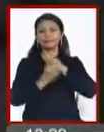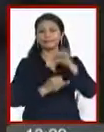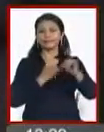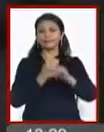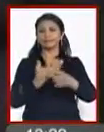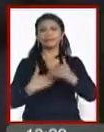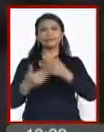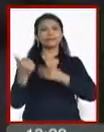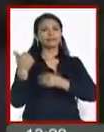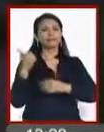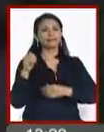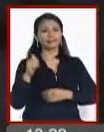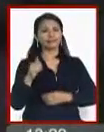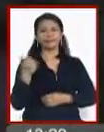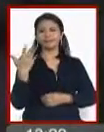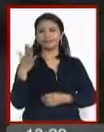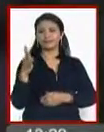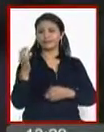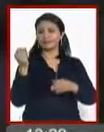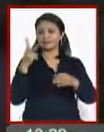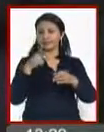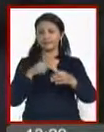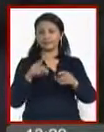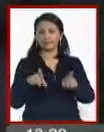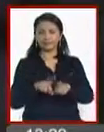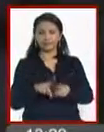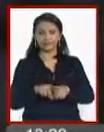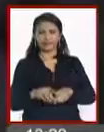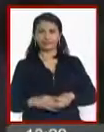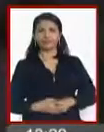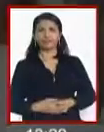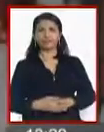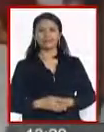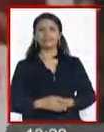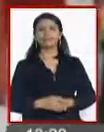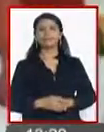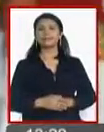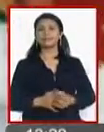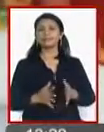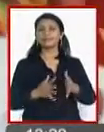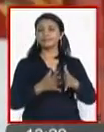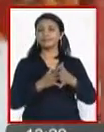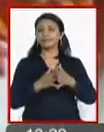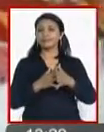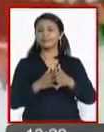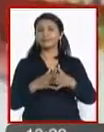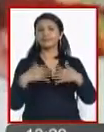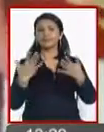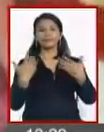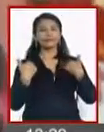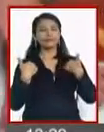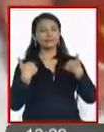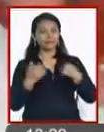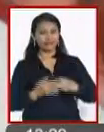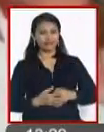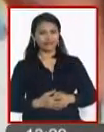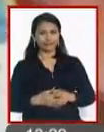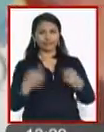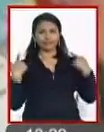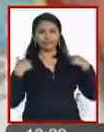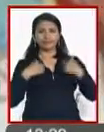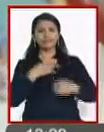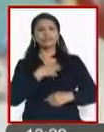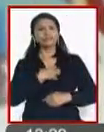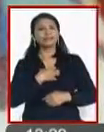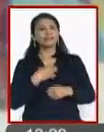si no me equivoco, y en el 2015 participó en Los Ángeles también, donde obtuvo